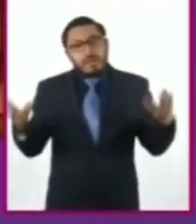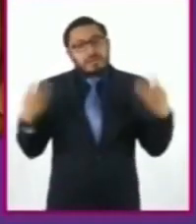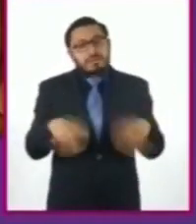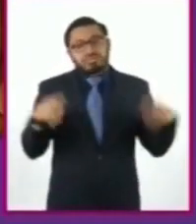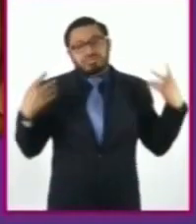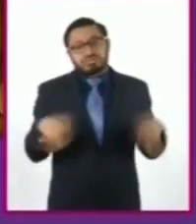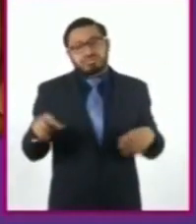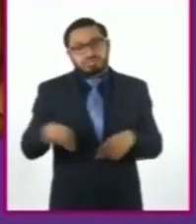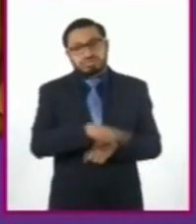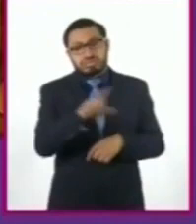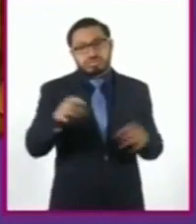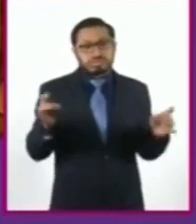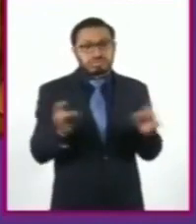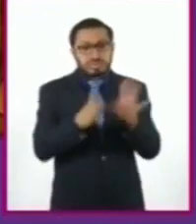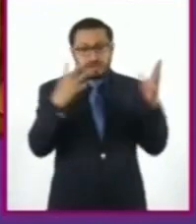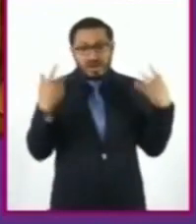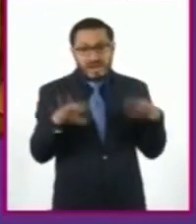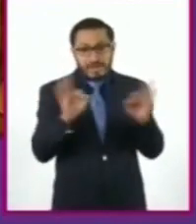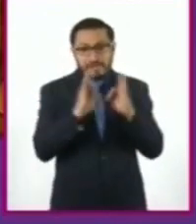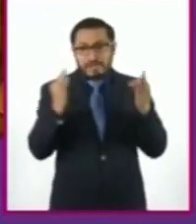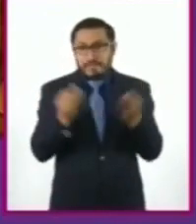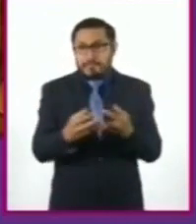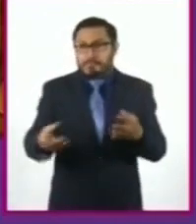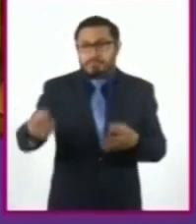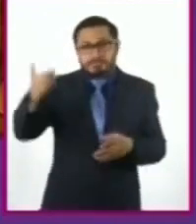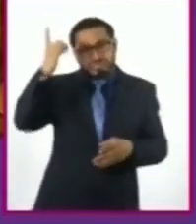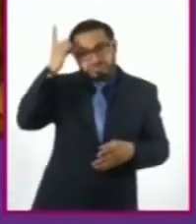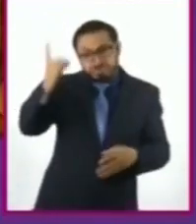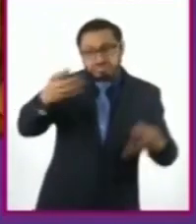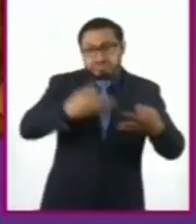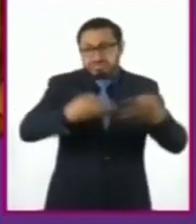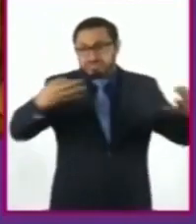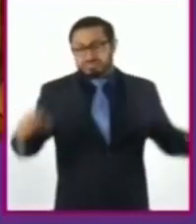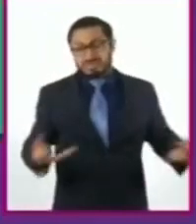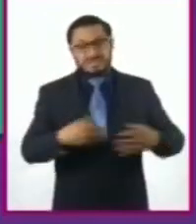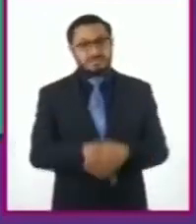duda, en las formas de propiedad de la tierra.